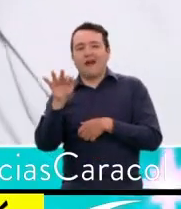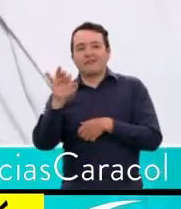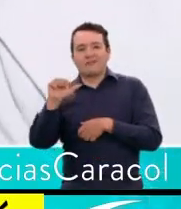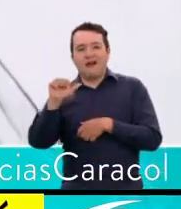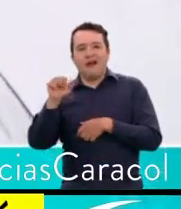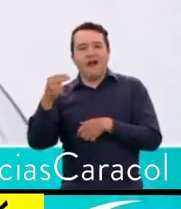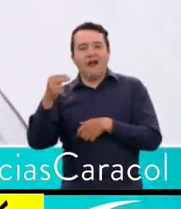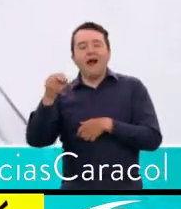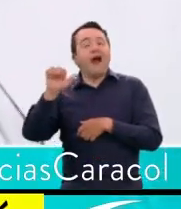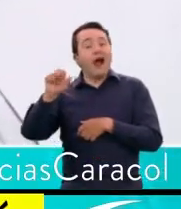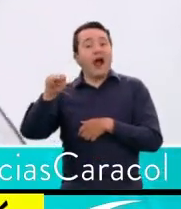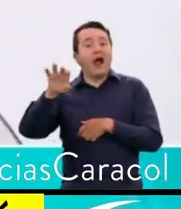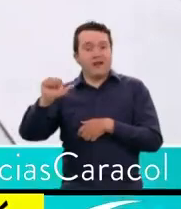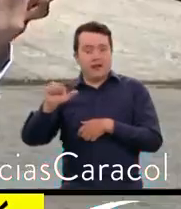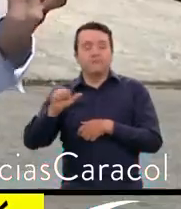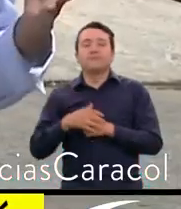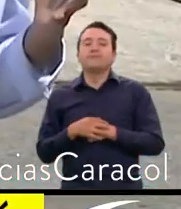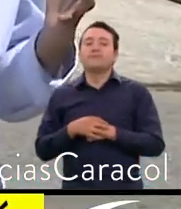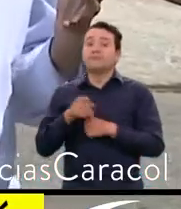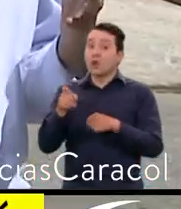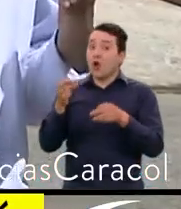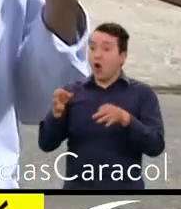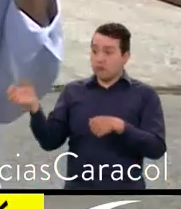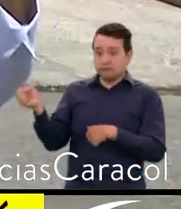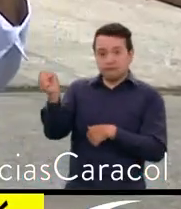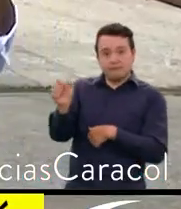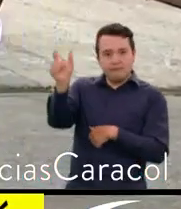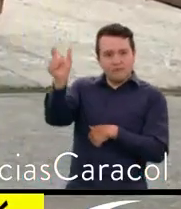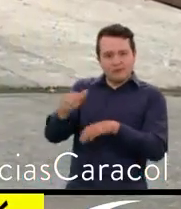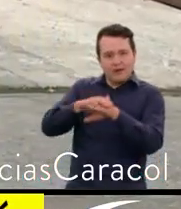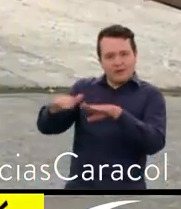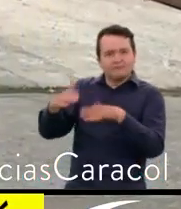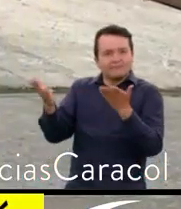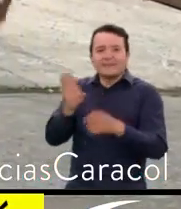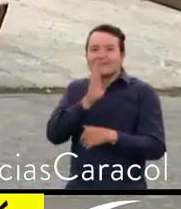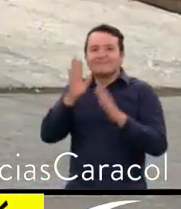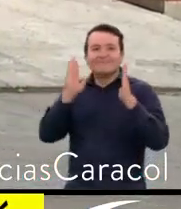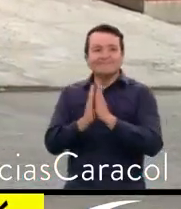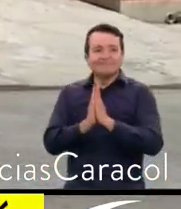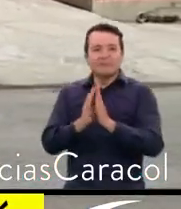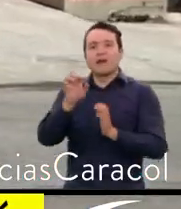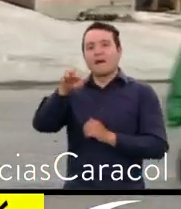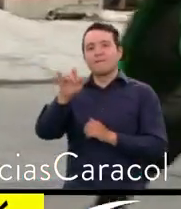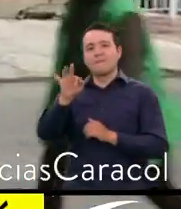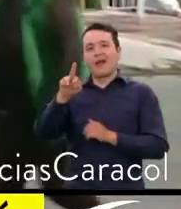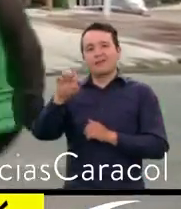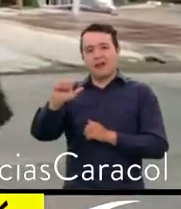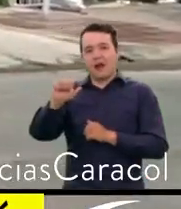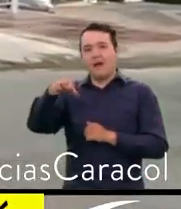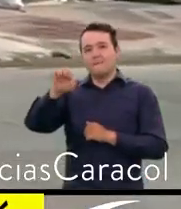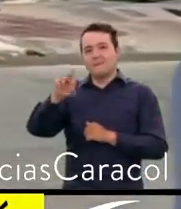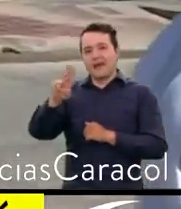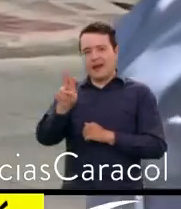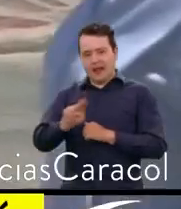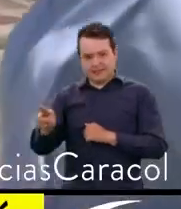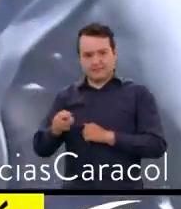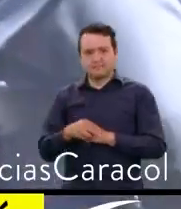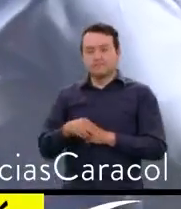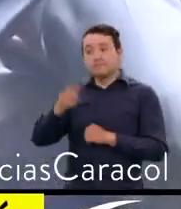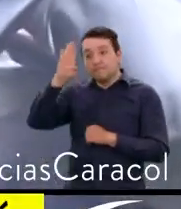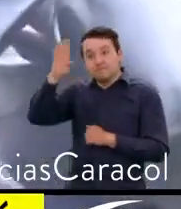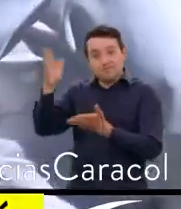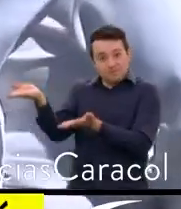que hoy tenemos una invitada muy especial ella es la hermana petra pérez hermana bienvenida noticias caracol vamos a hacer un recuento